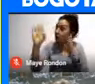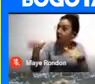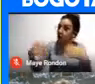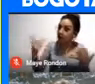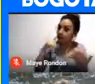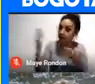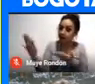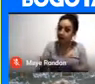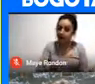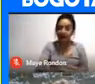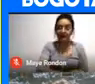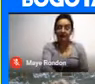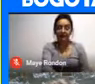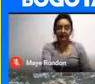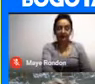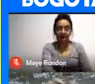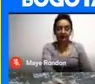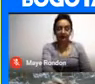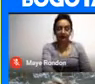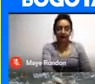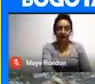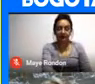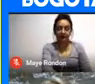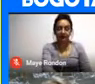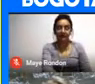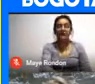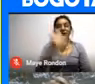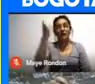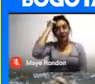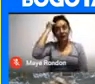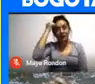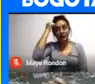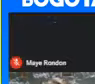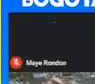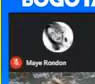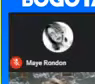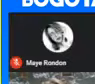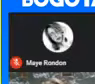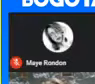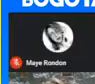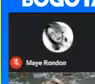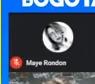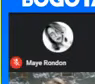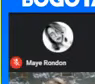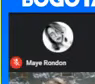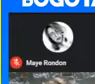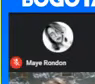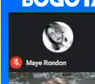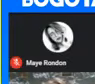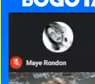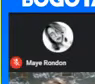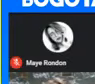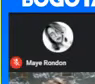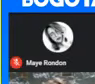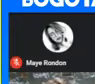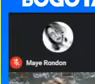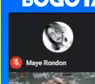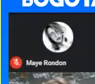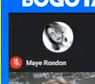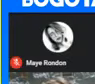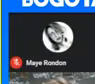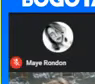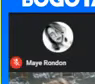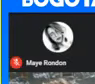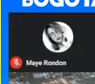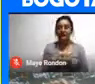Bienvenida Profe Carolina, muchísimas gracias por la invitación Acá acompañándolos el día de hoy Bueno, la noche